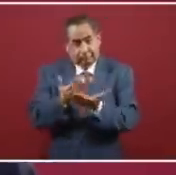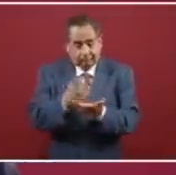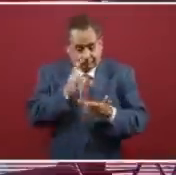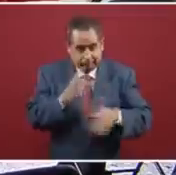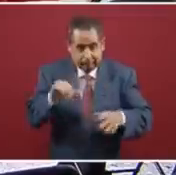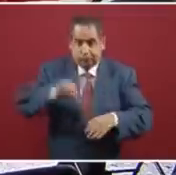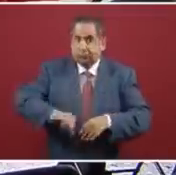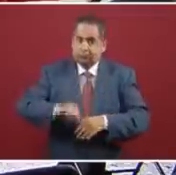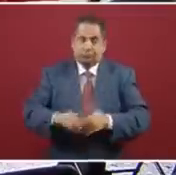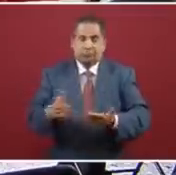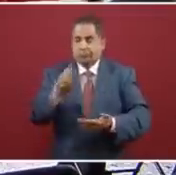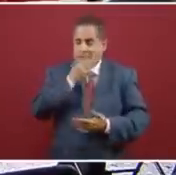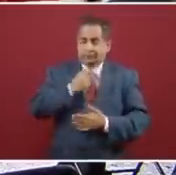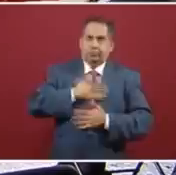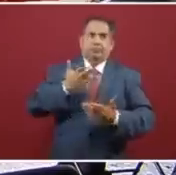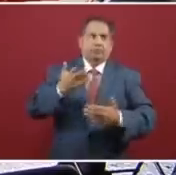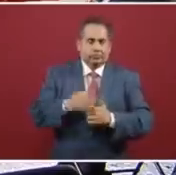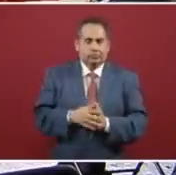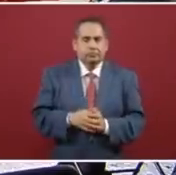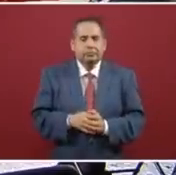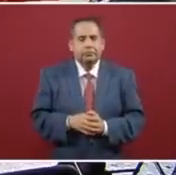de hoy